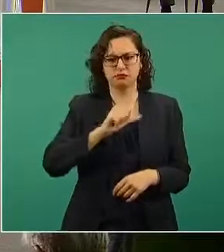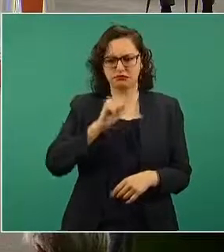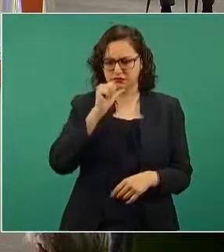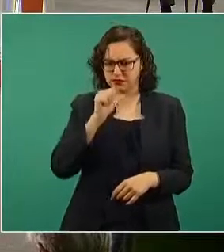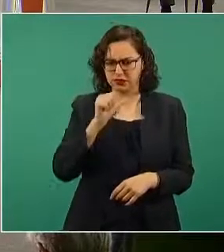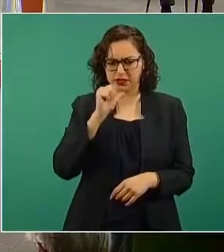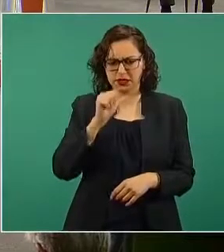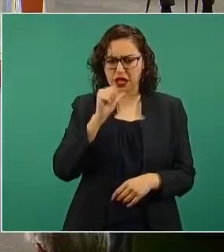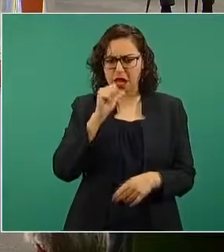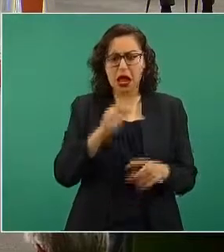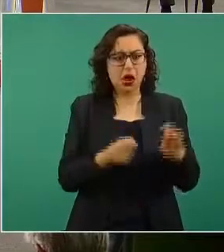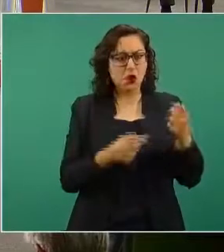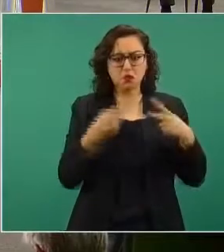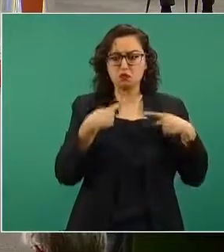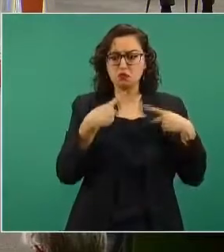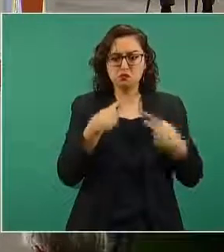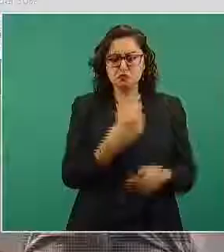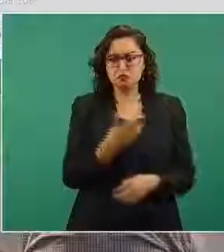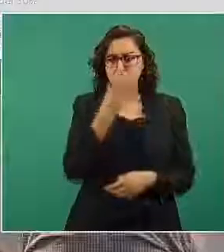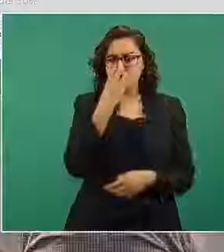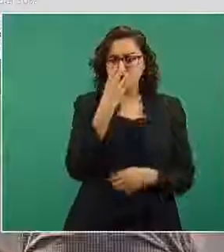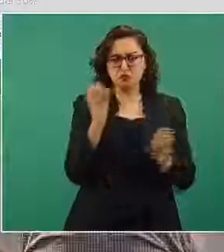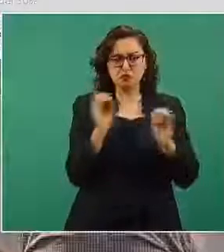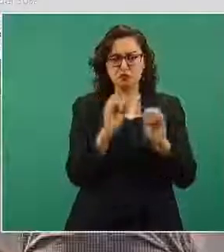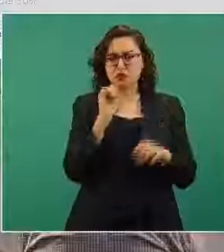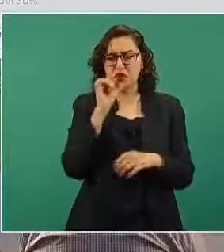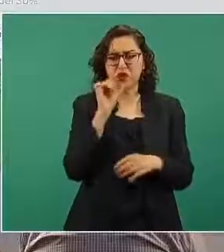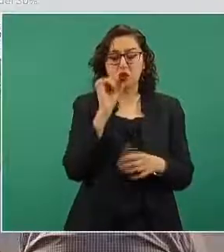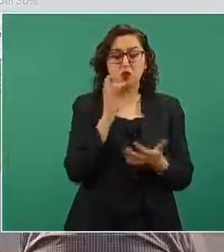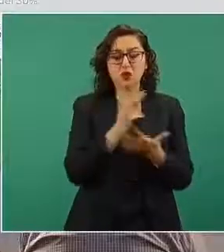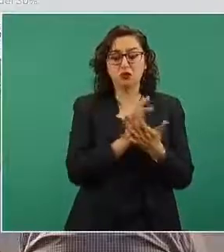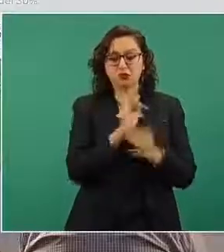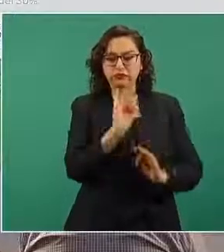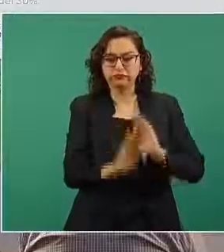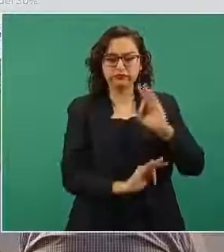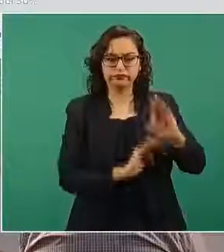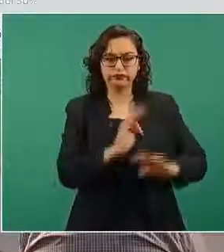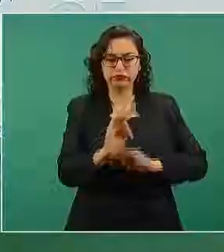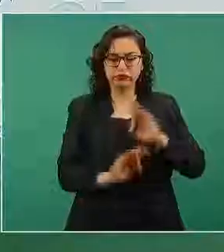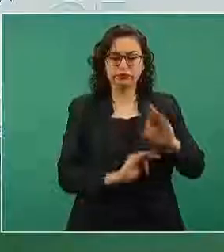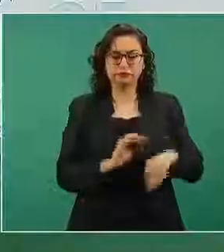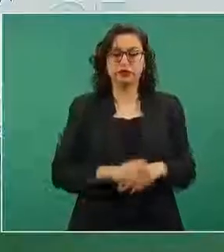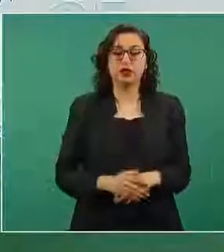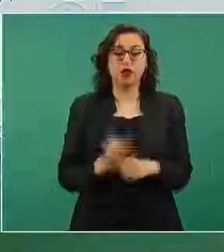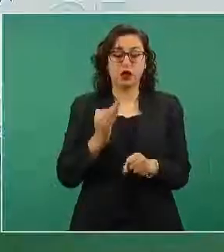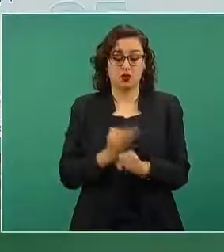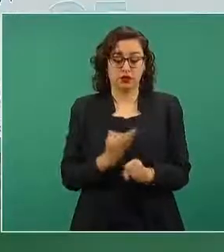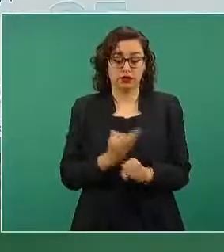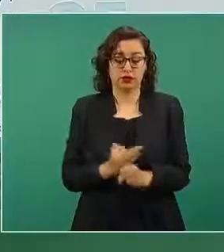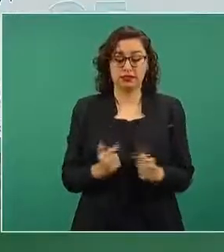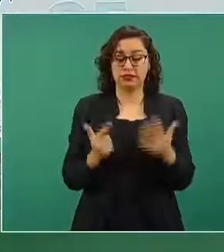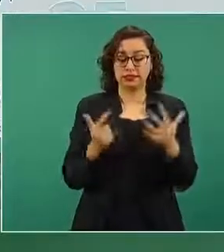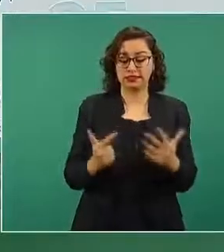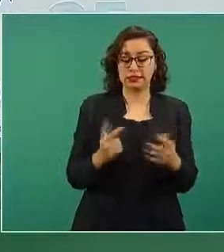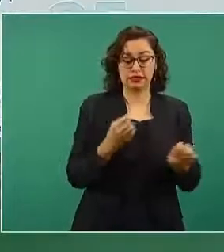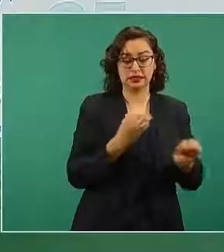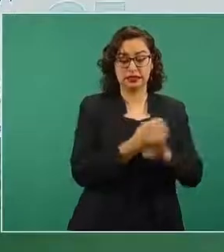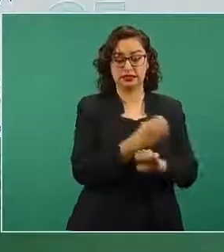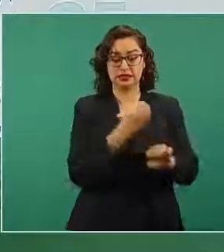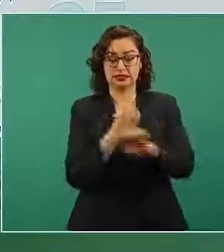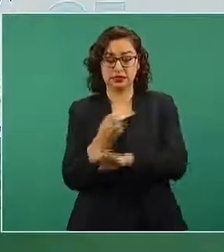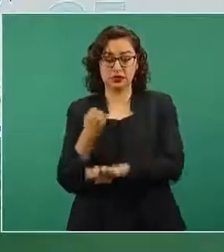soporte de oxigenación, sino para recibir otros tratamientos en general. Solo tenemos en este momento 7 entidades federativas que